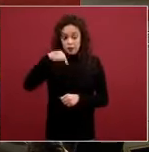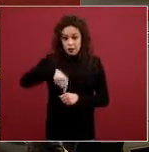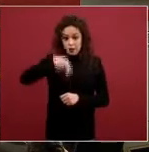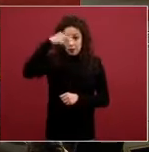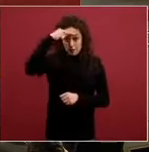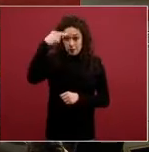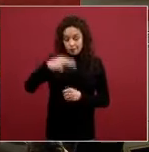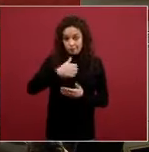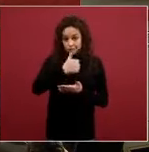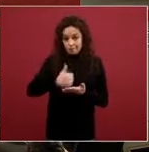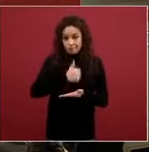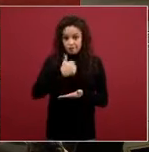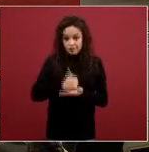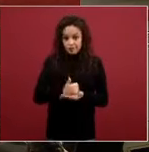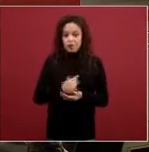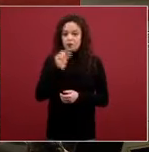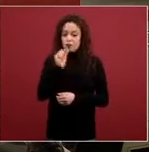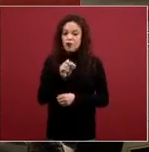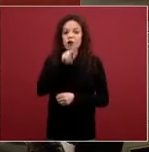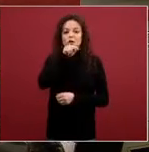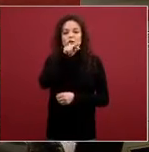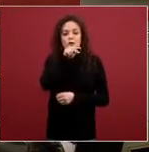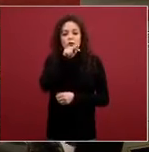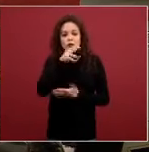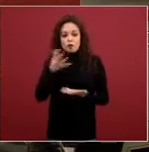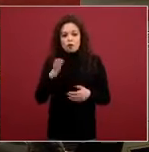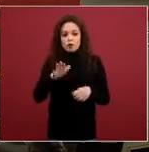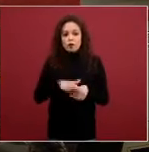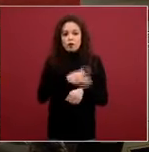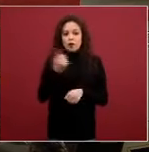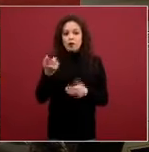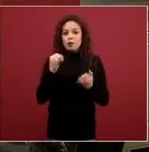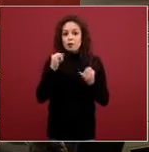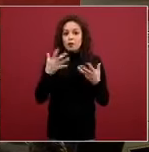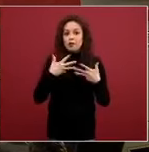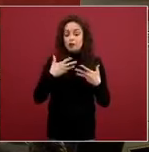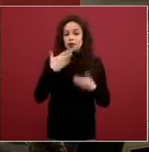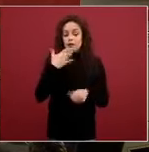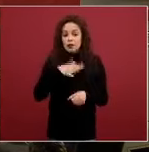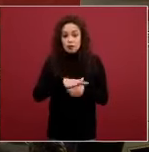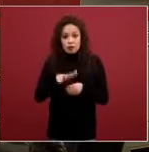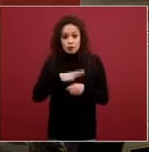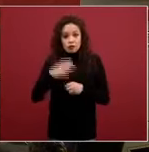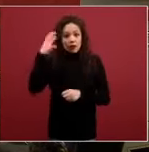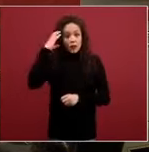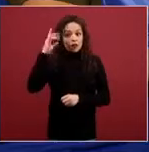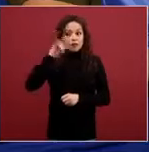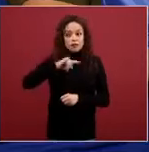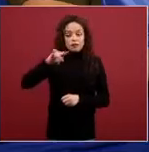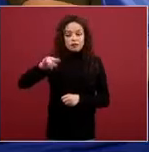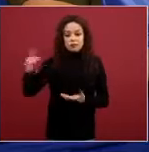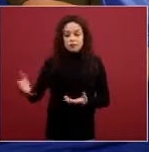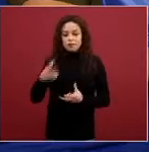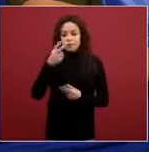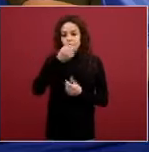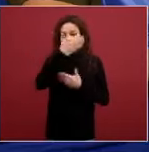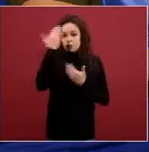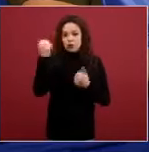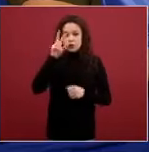por la ocupación hospitalaria, la suficiencia de camas, no sabemos realmente bien a bien cómo está la